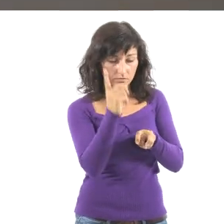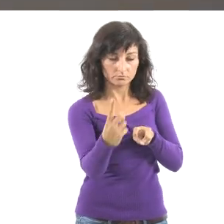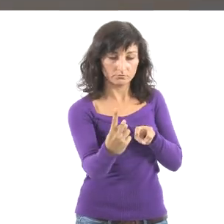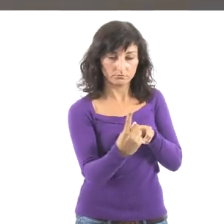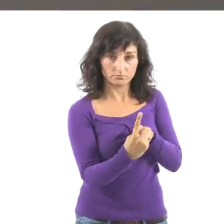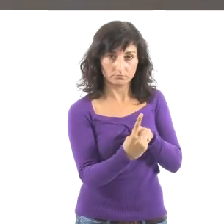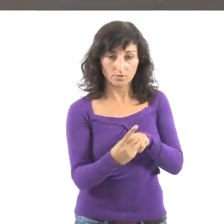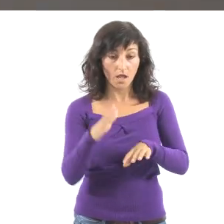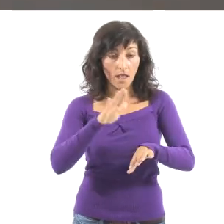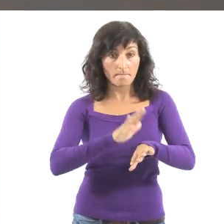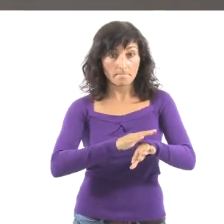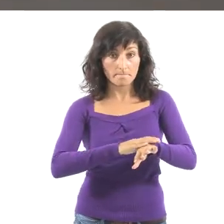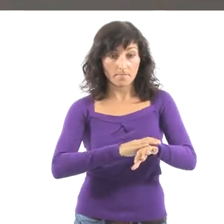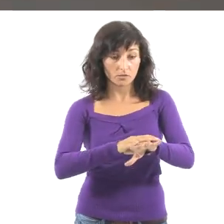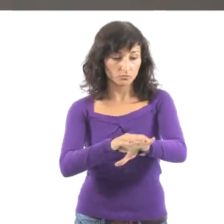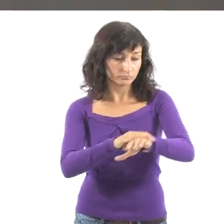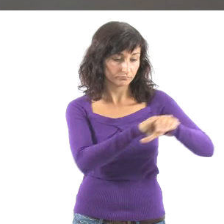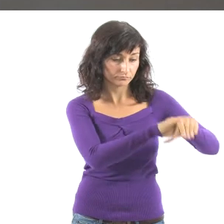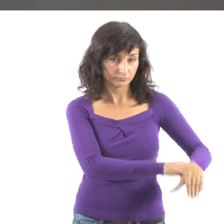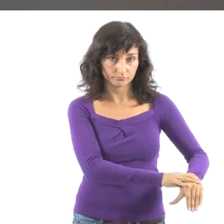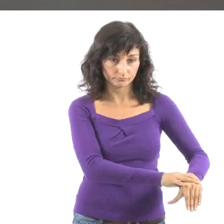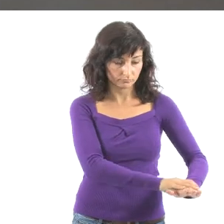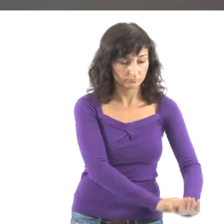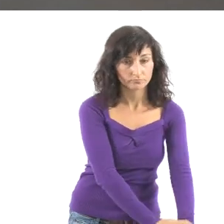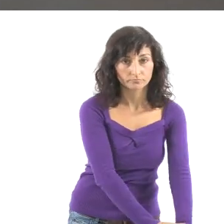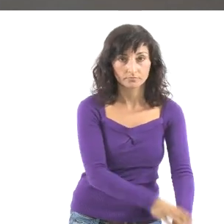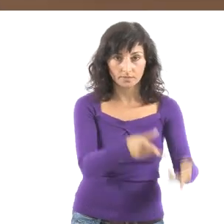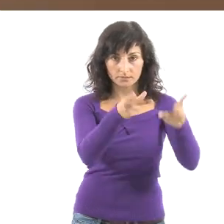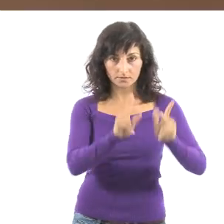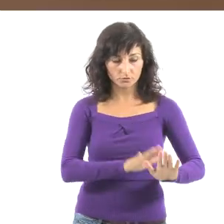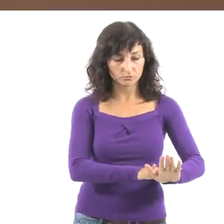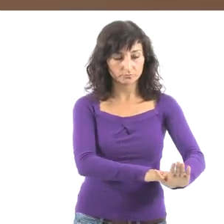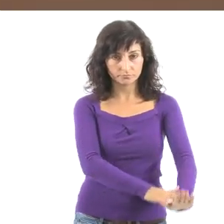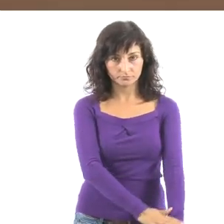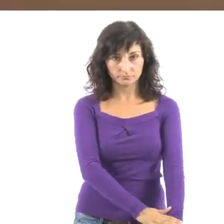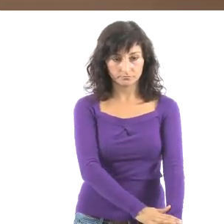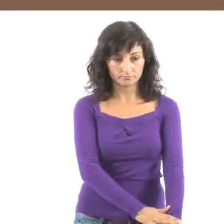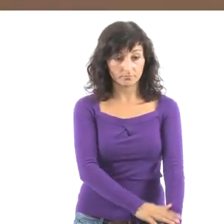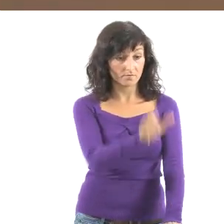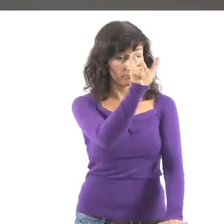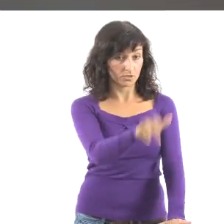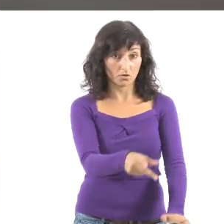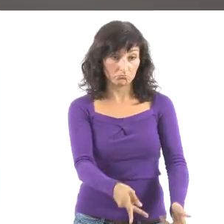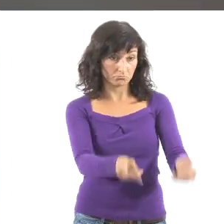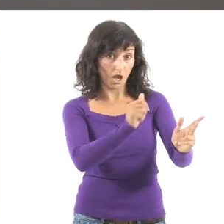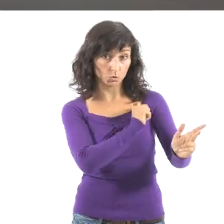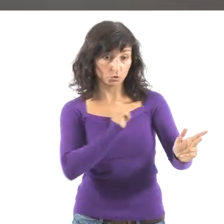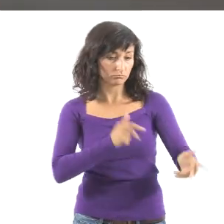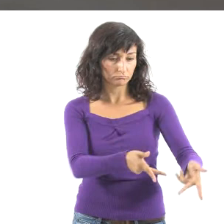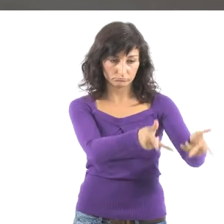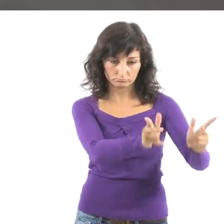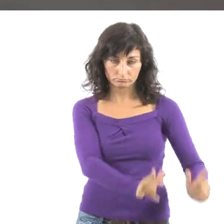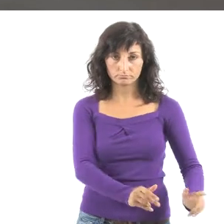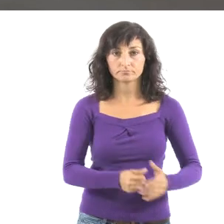de sujeción y la situamos sobre el asiento, de tal manera que ella puede sentarse por sí